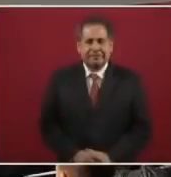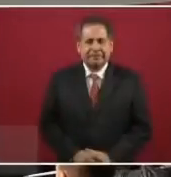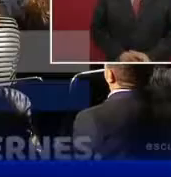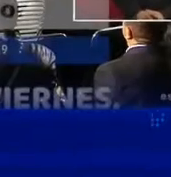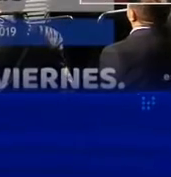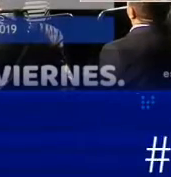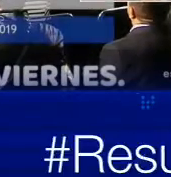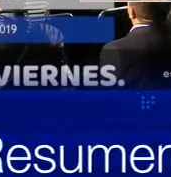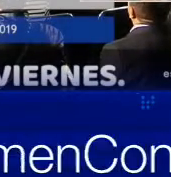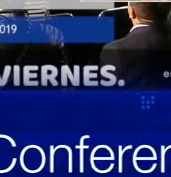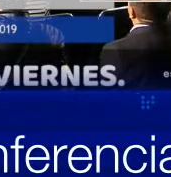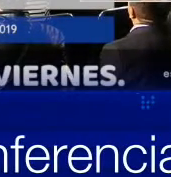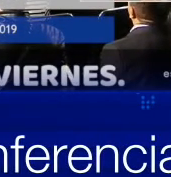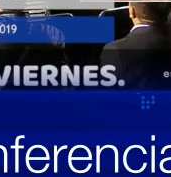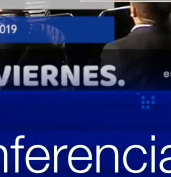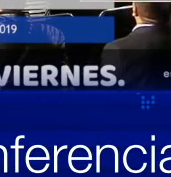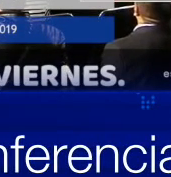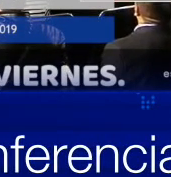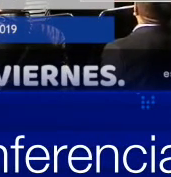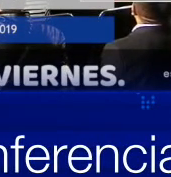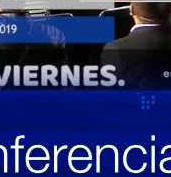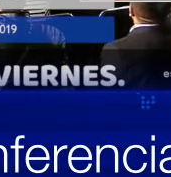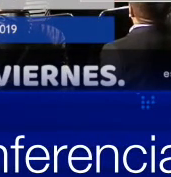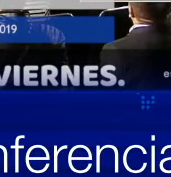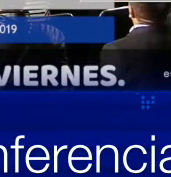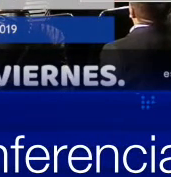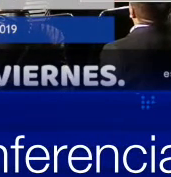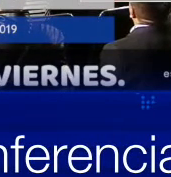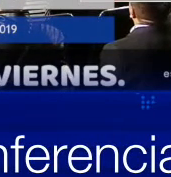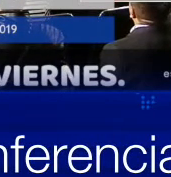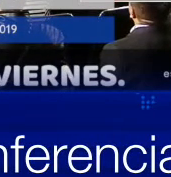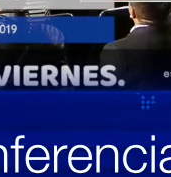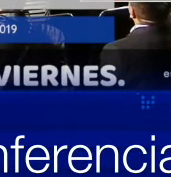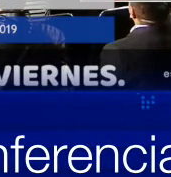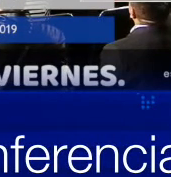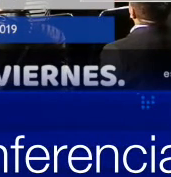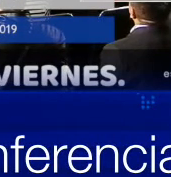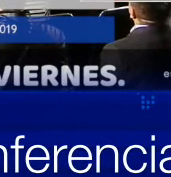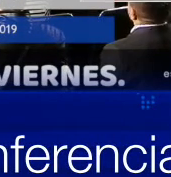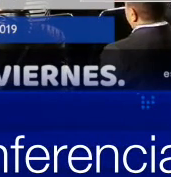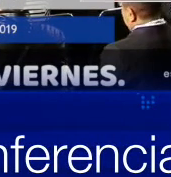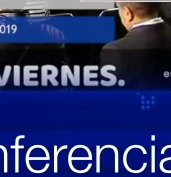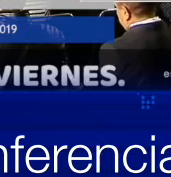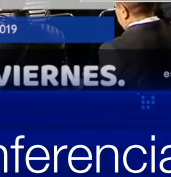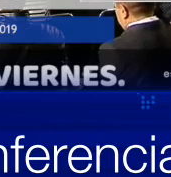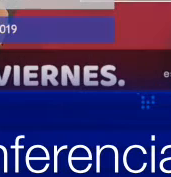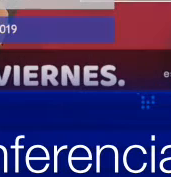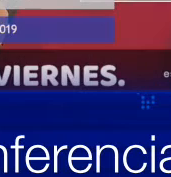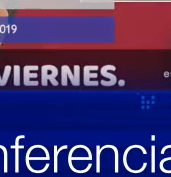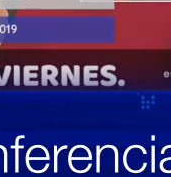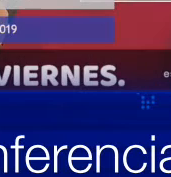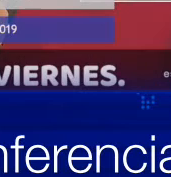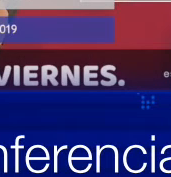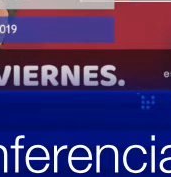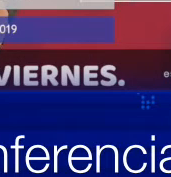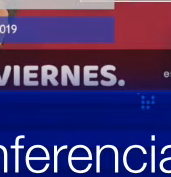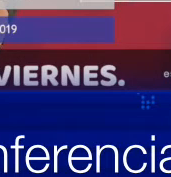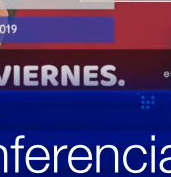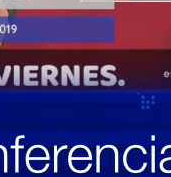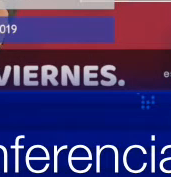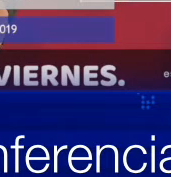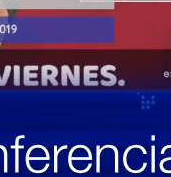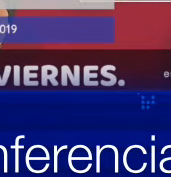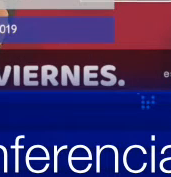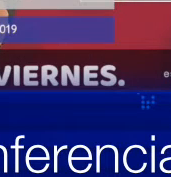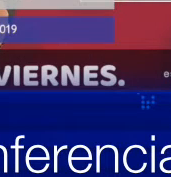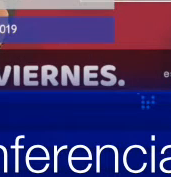Bueno, vamos a informar el día de hoy sobre el encuentro